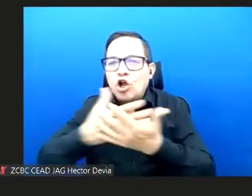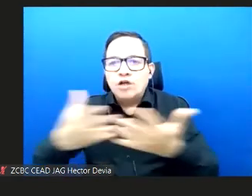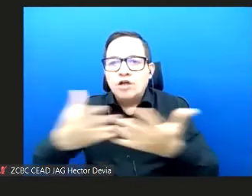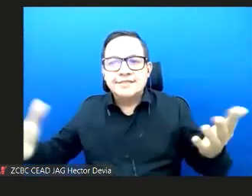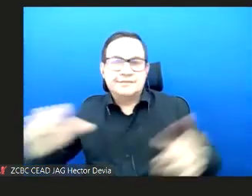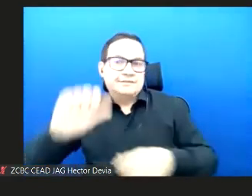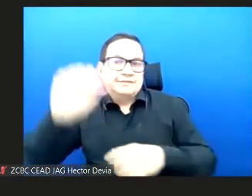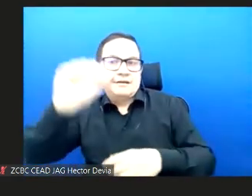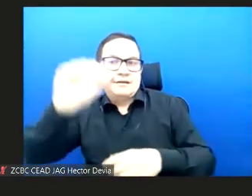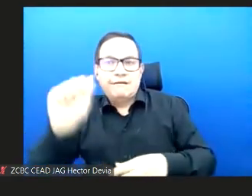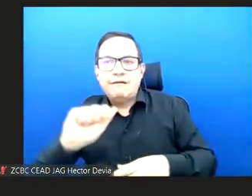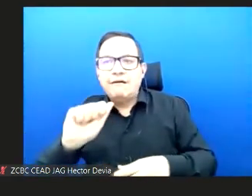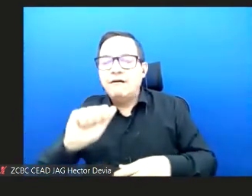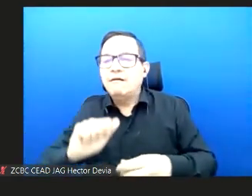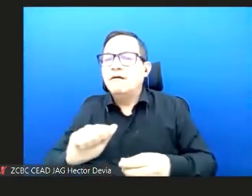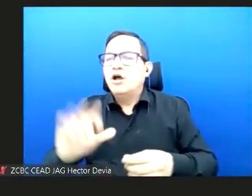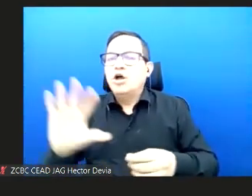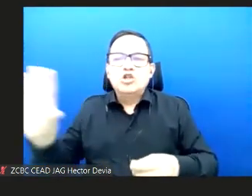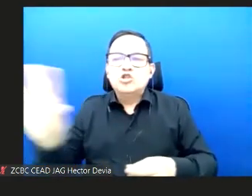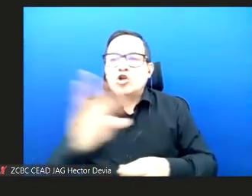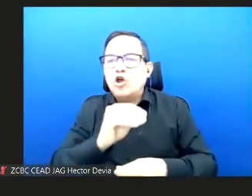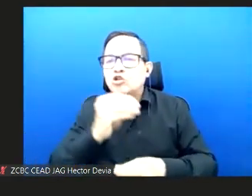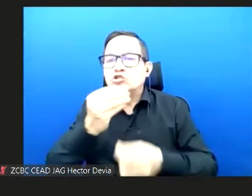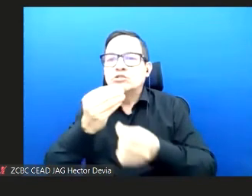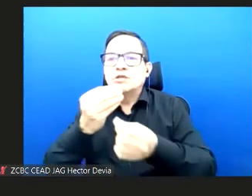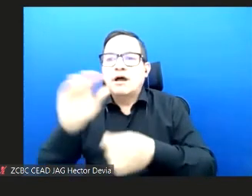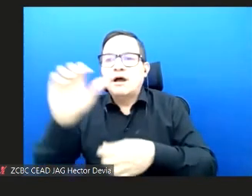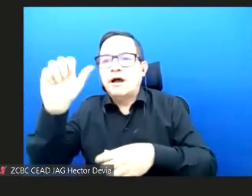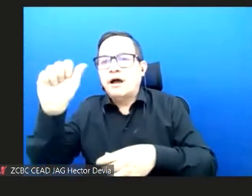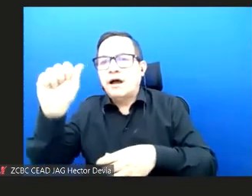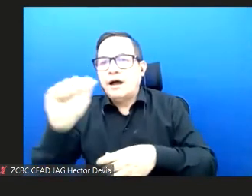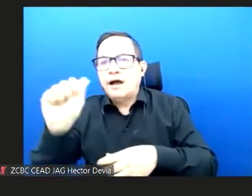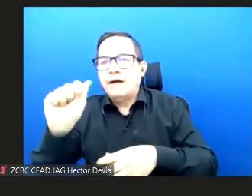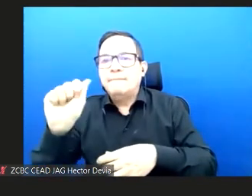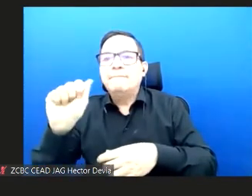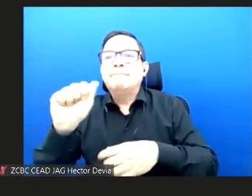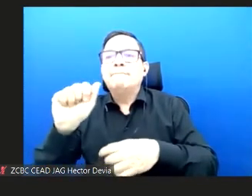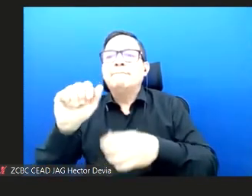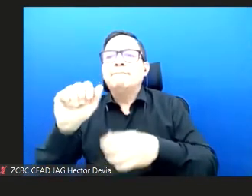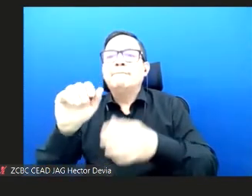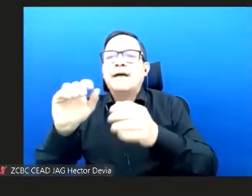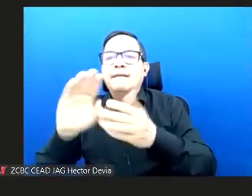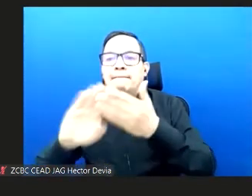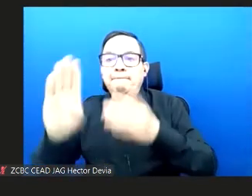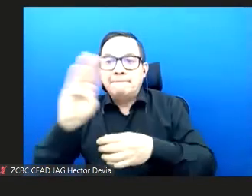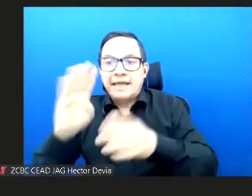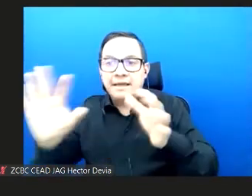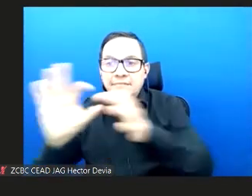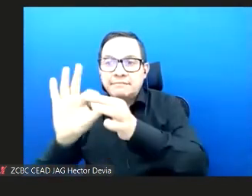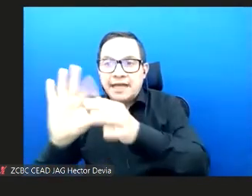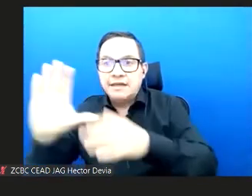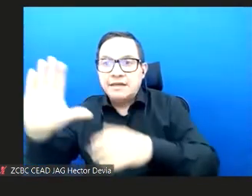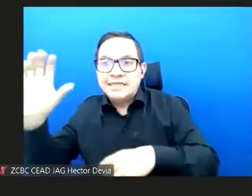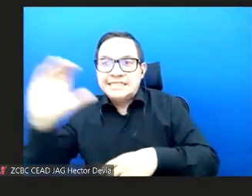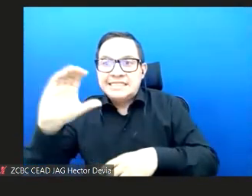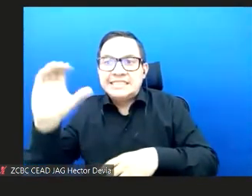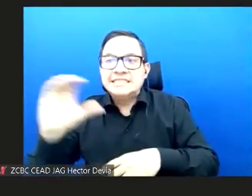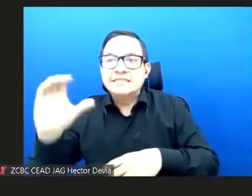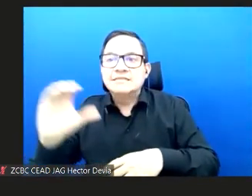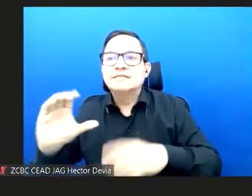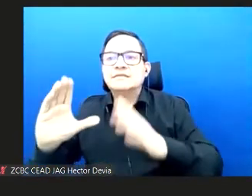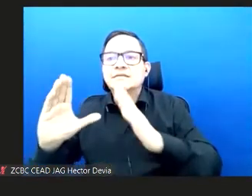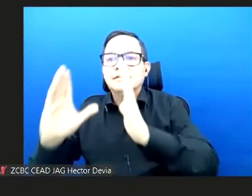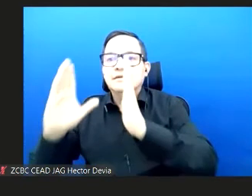¿cierto? Y todos los elementos que se encuentren entre la unión de B y de C, ¿listo?